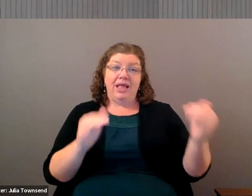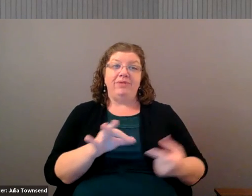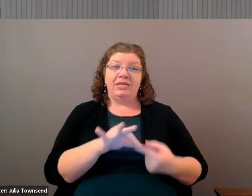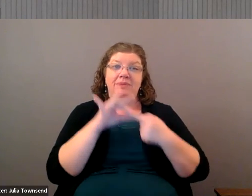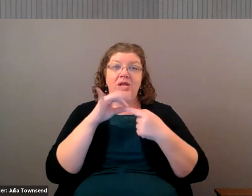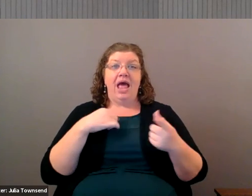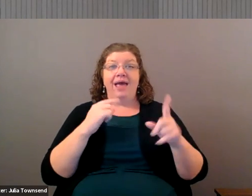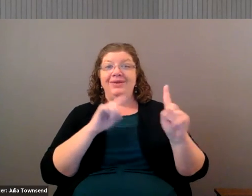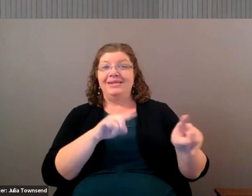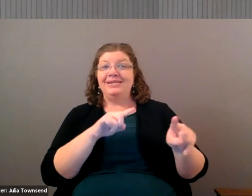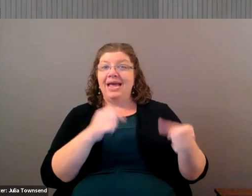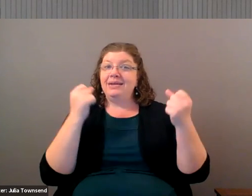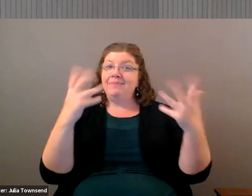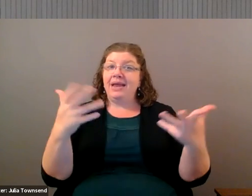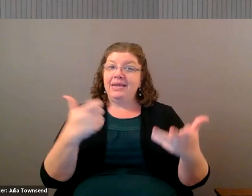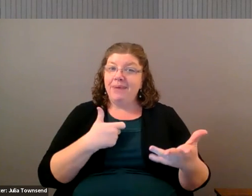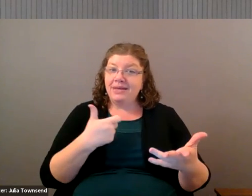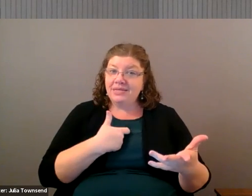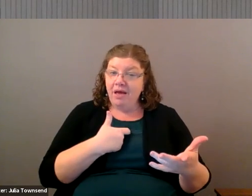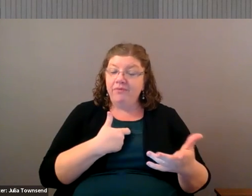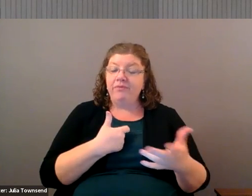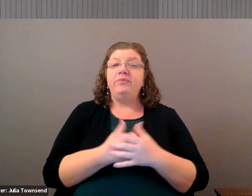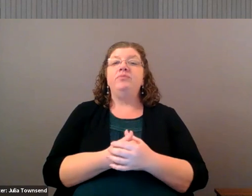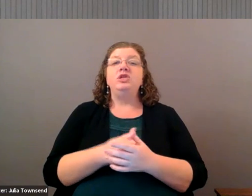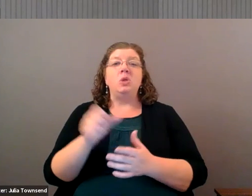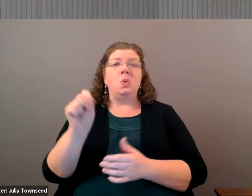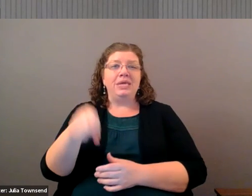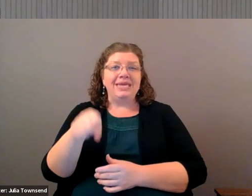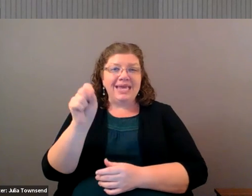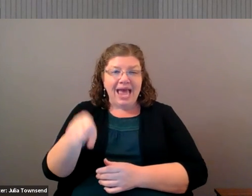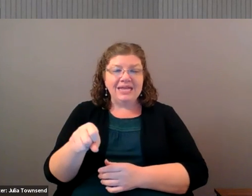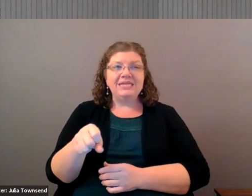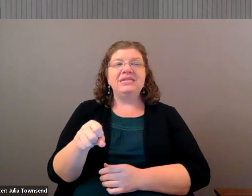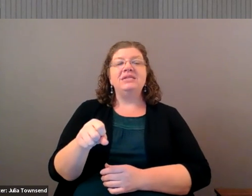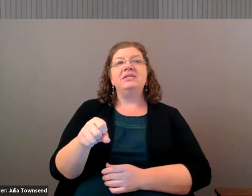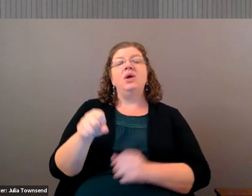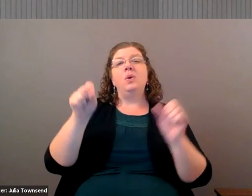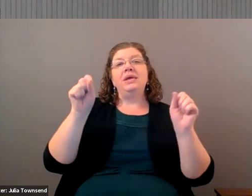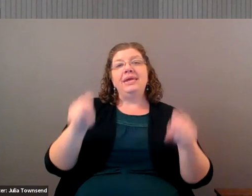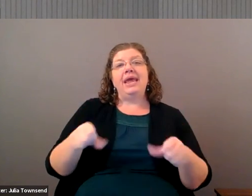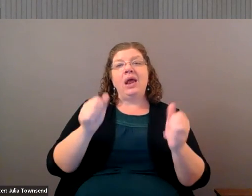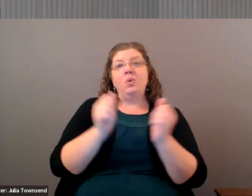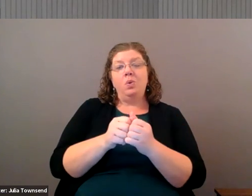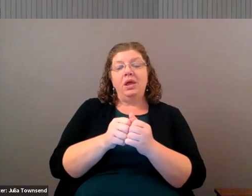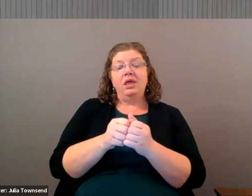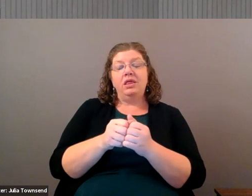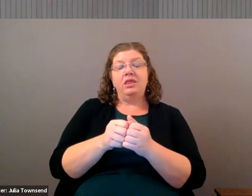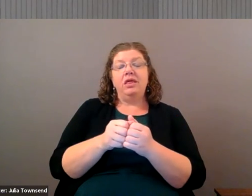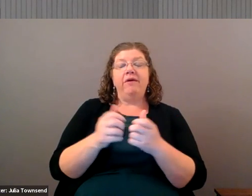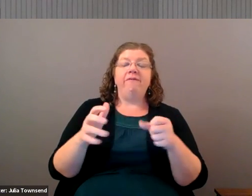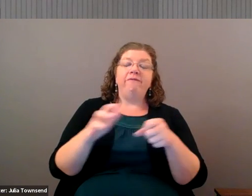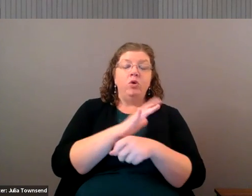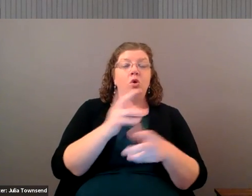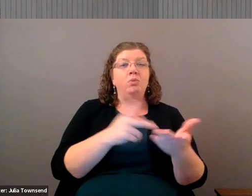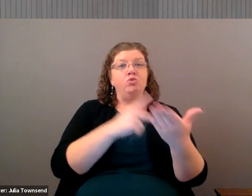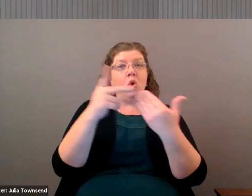Yo he asistido a varias de ellas. Entonces, sí podemos tener algo así con un programa bastante